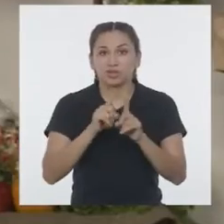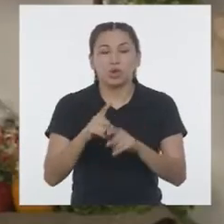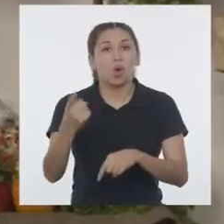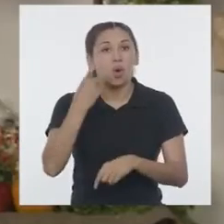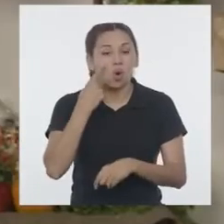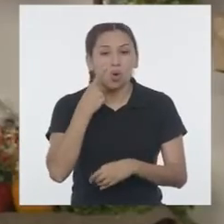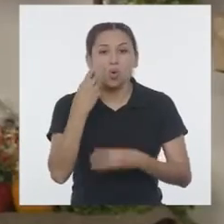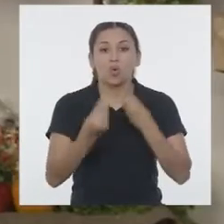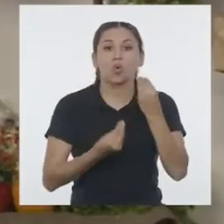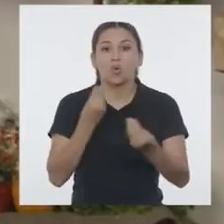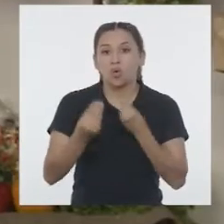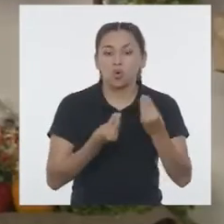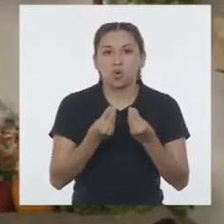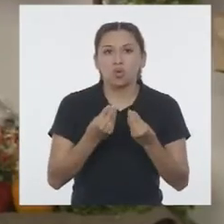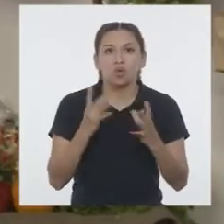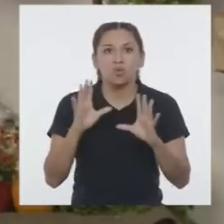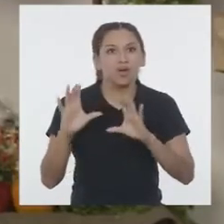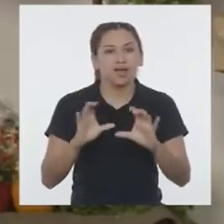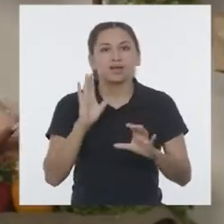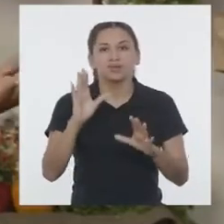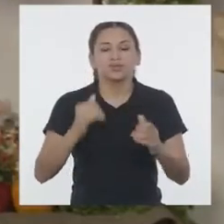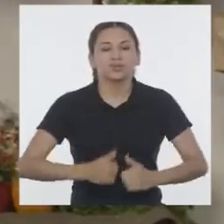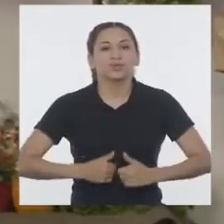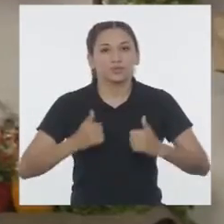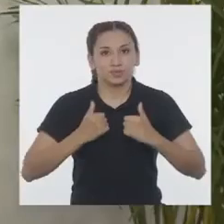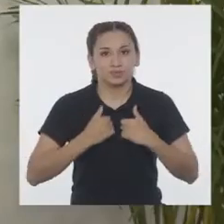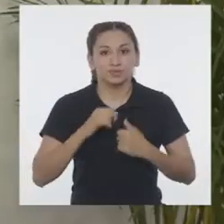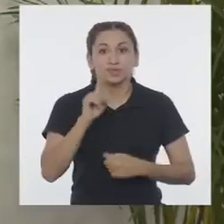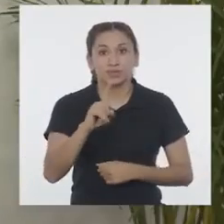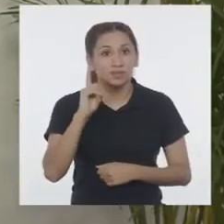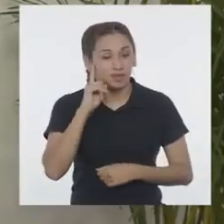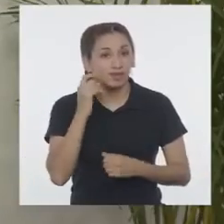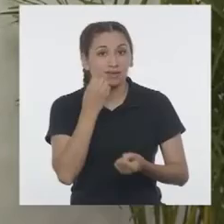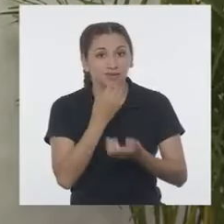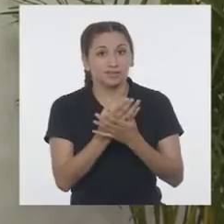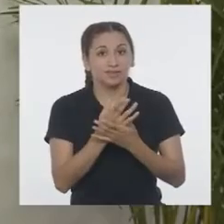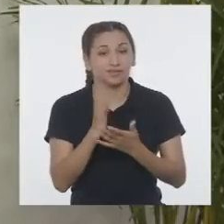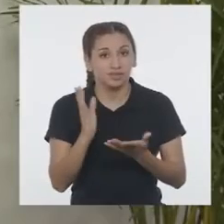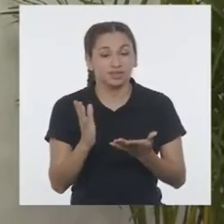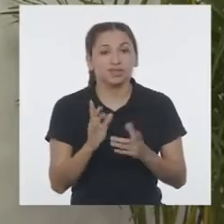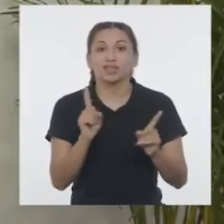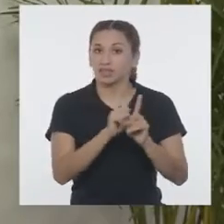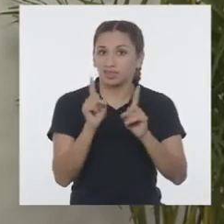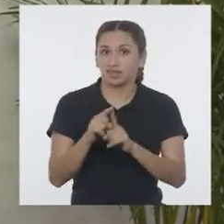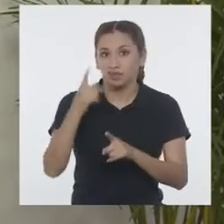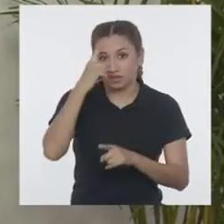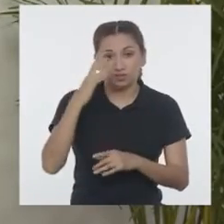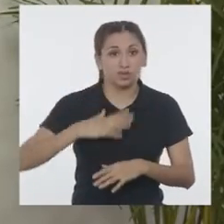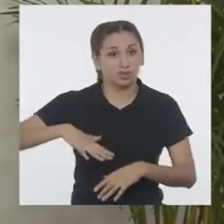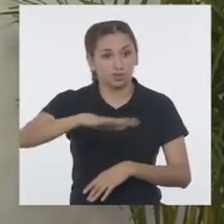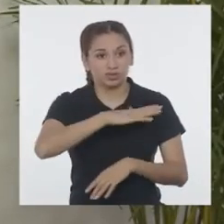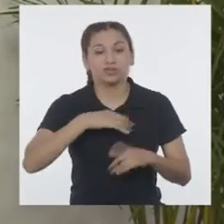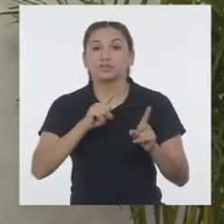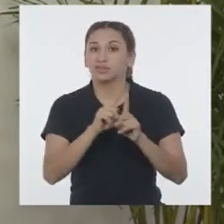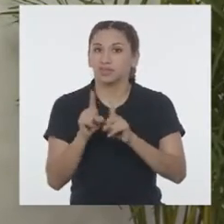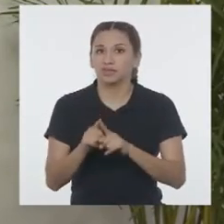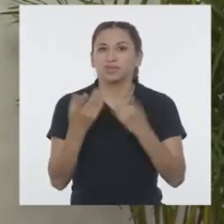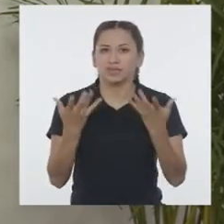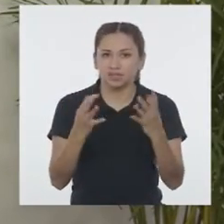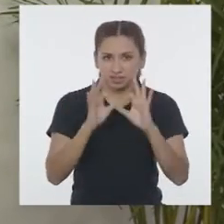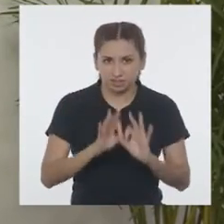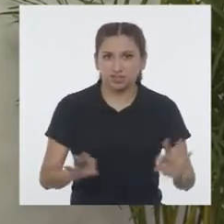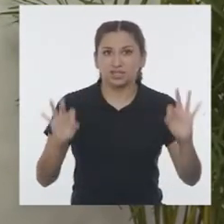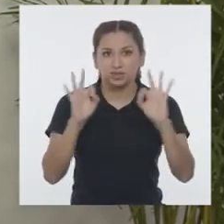para conocer cómo reaccionan en diferentes situaciones. Eso suena muy bien para mi Moni y de paso para nosotros también, ¿no?